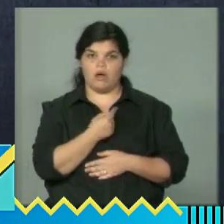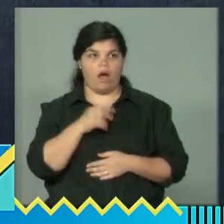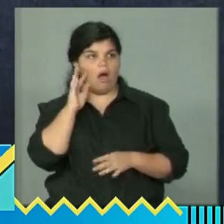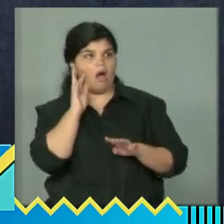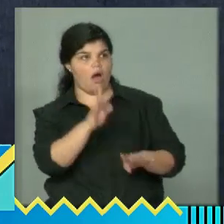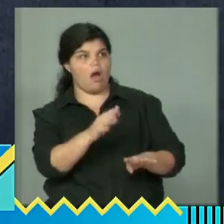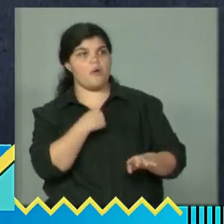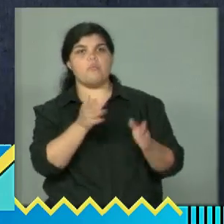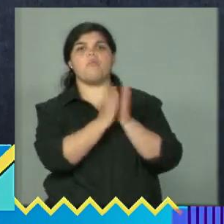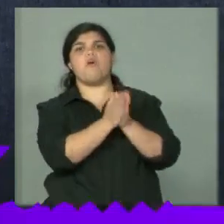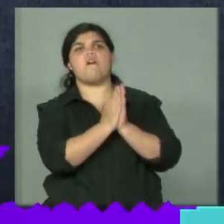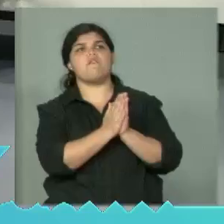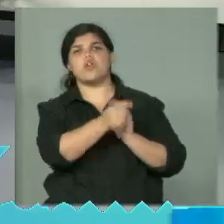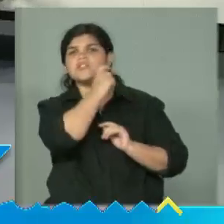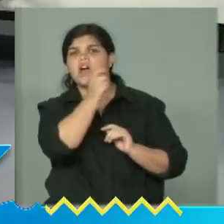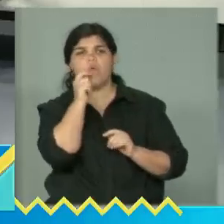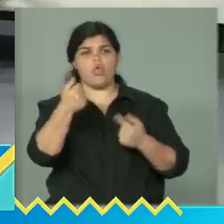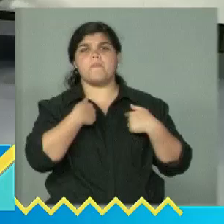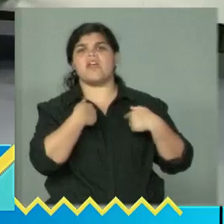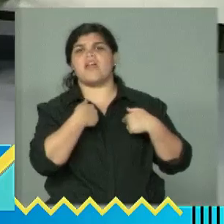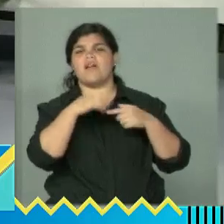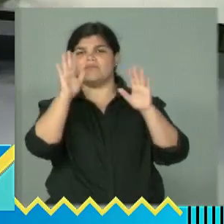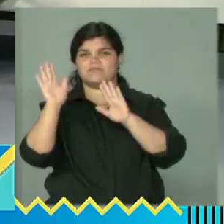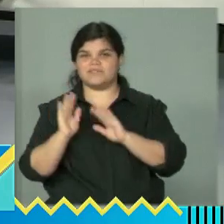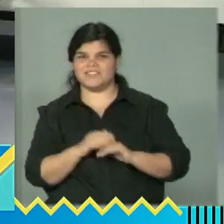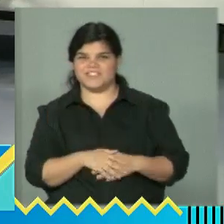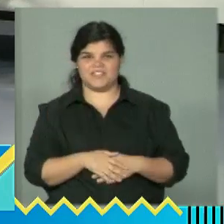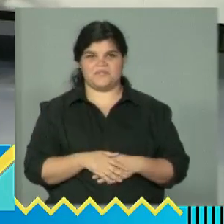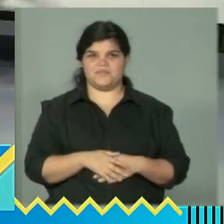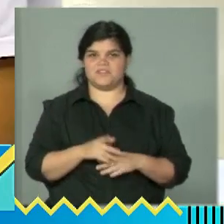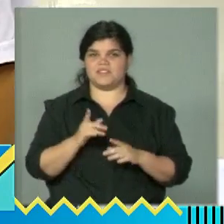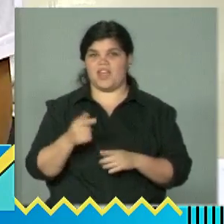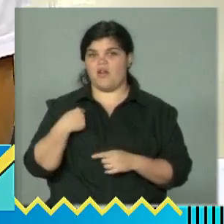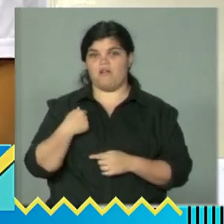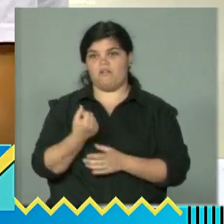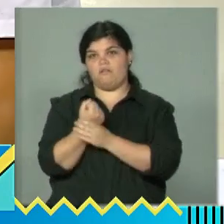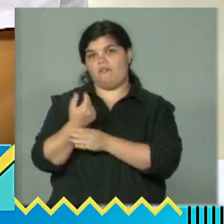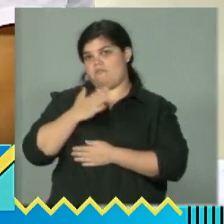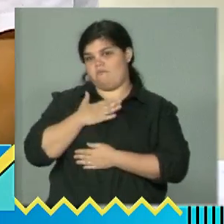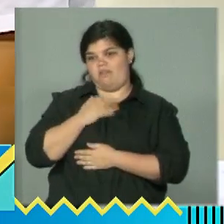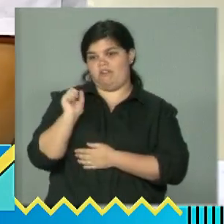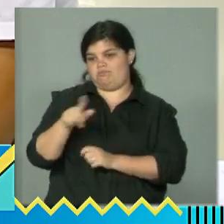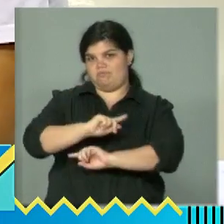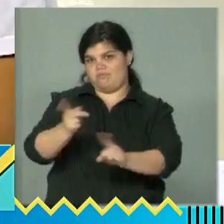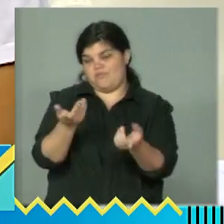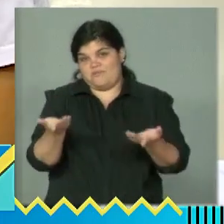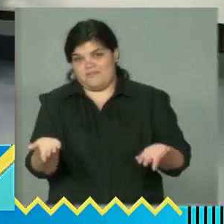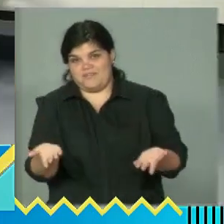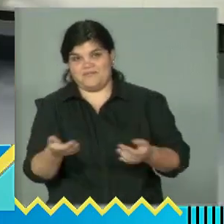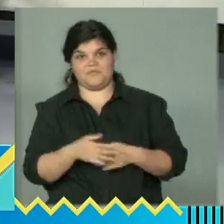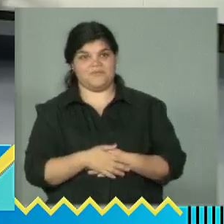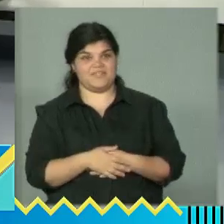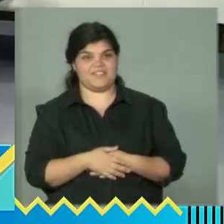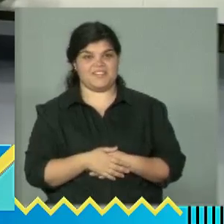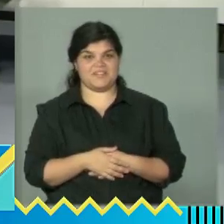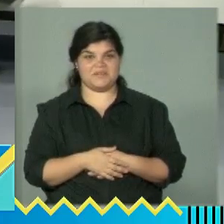ay, mándame saludos, que no sé qué. Bueno, la fama es mía, no tuya, o sea. Claro, no te colgues.